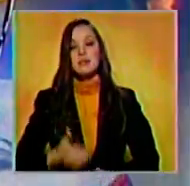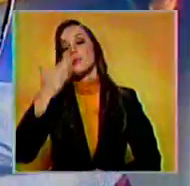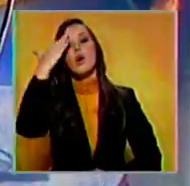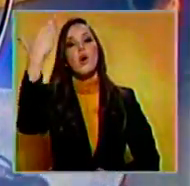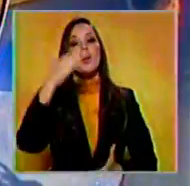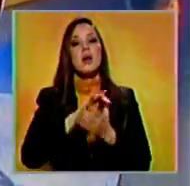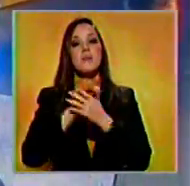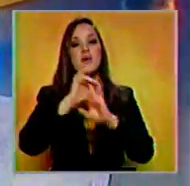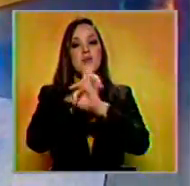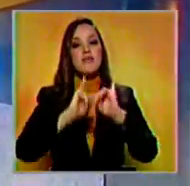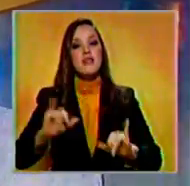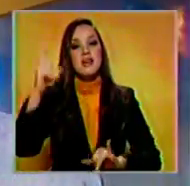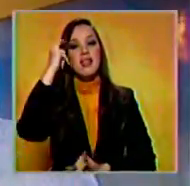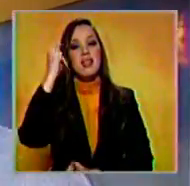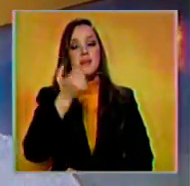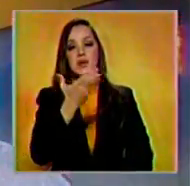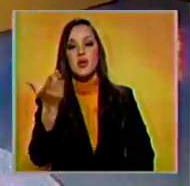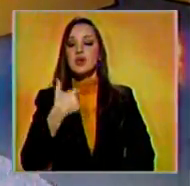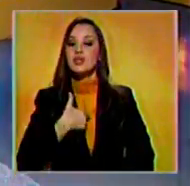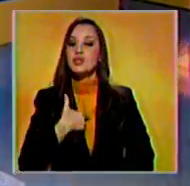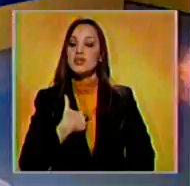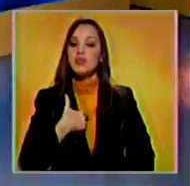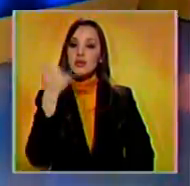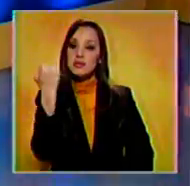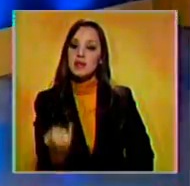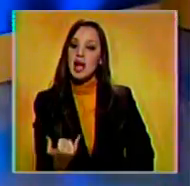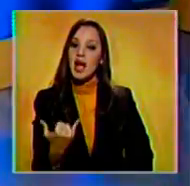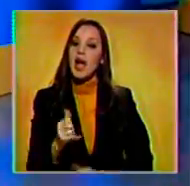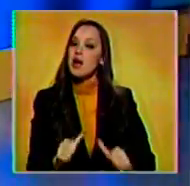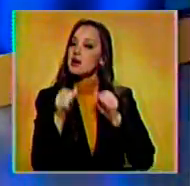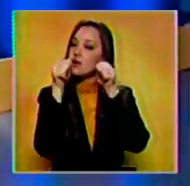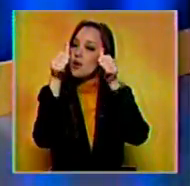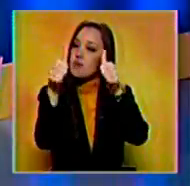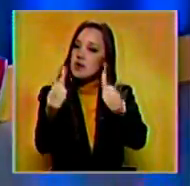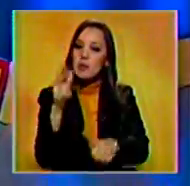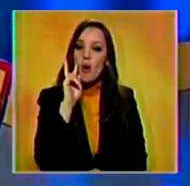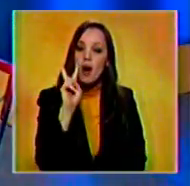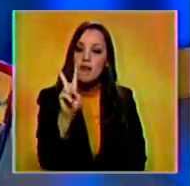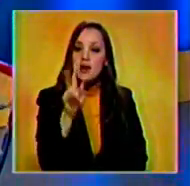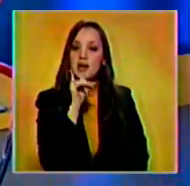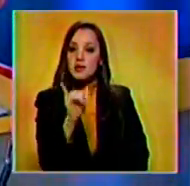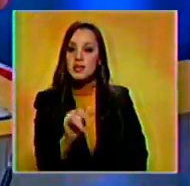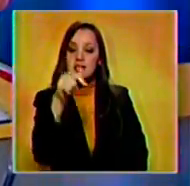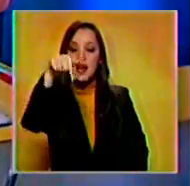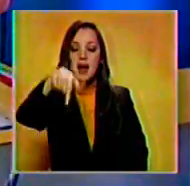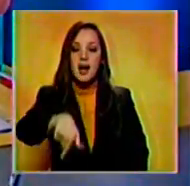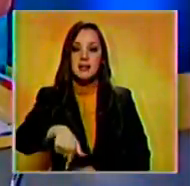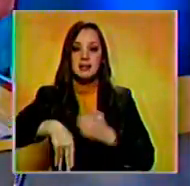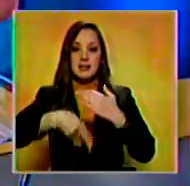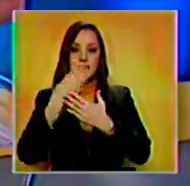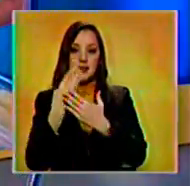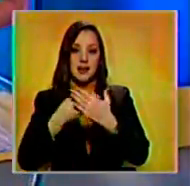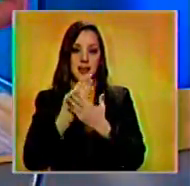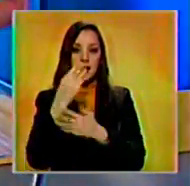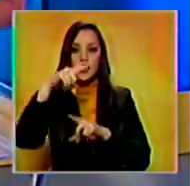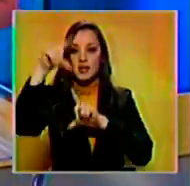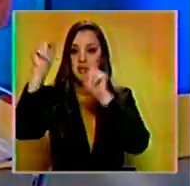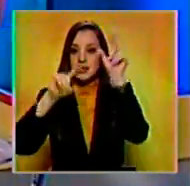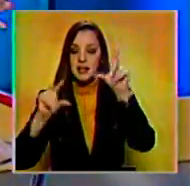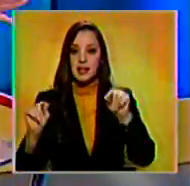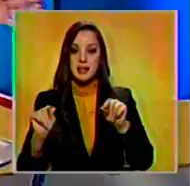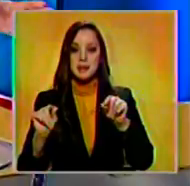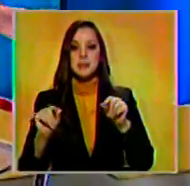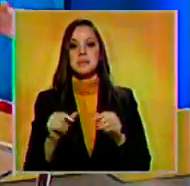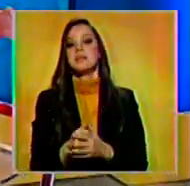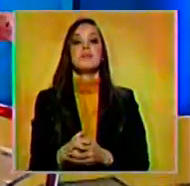Hola amigos, feliz día para todos. Yo soy Federica Guzmán y desde ya comenzamos nuestro acostumbrado recorrido por las noticias del entretenimiento aquí en Estrenos y Estrellas.